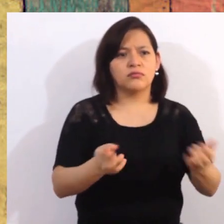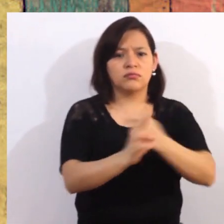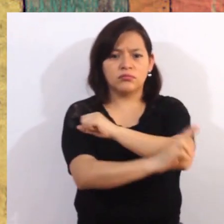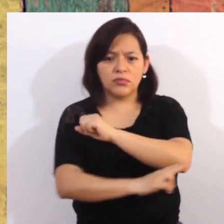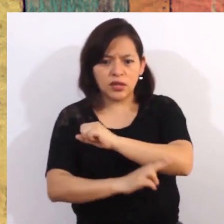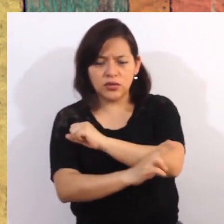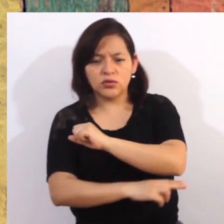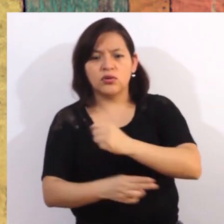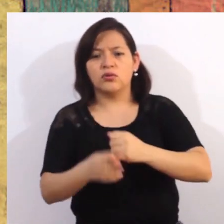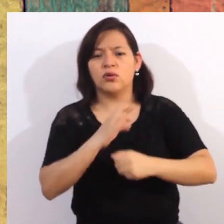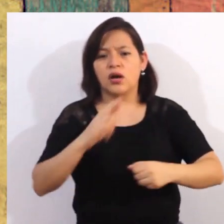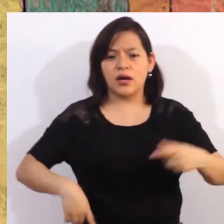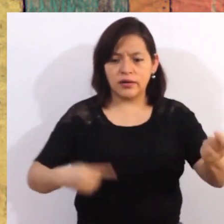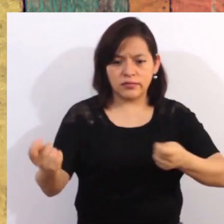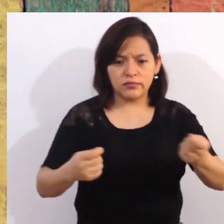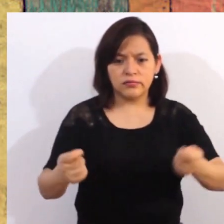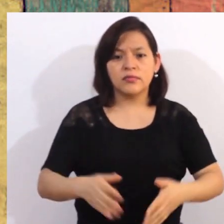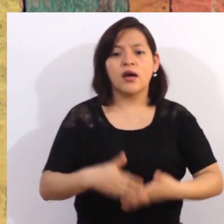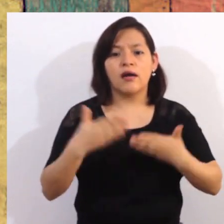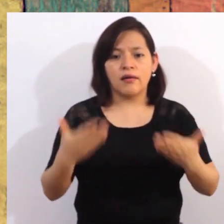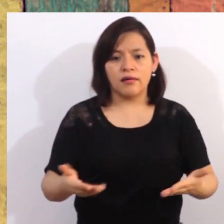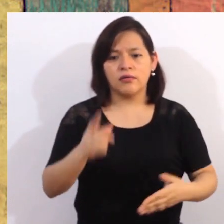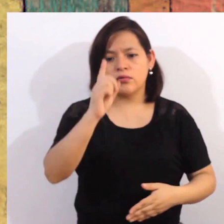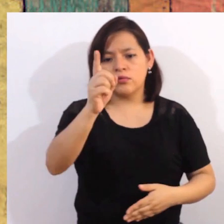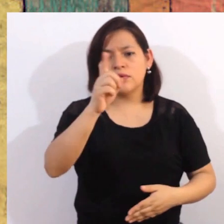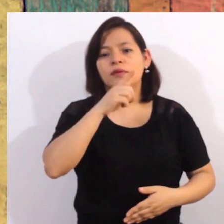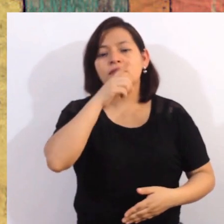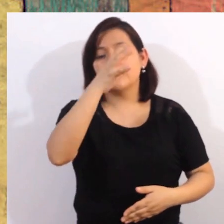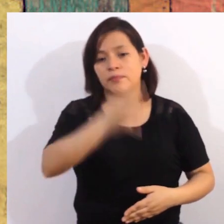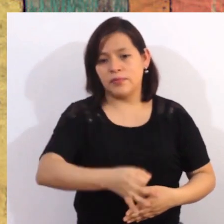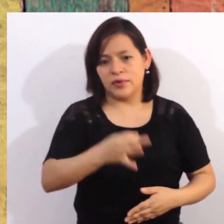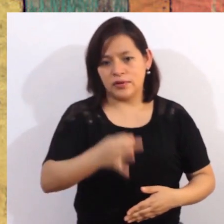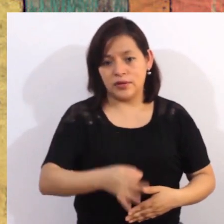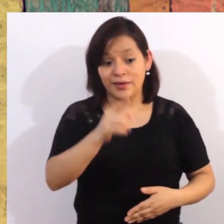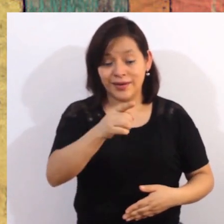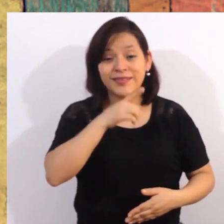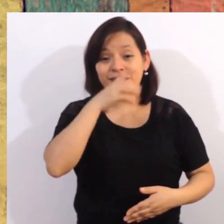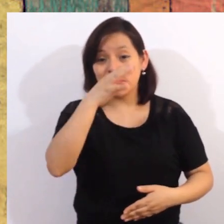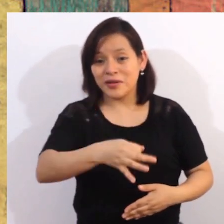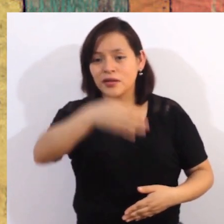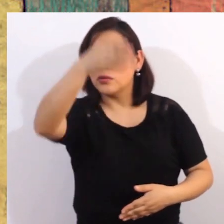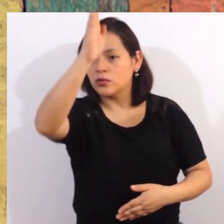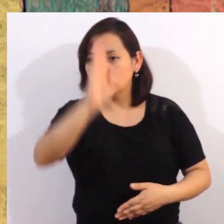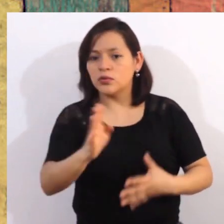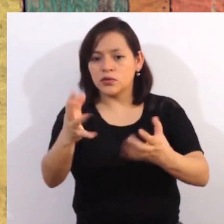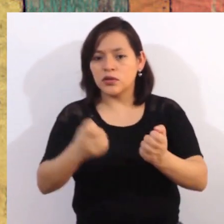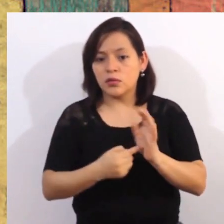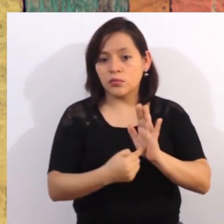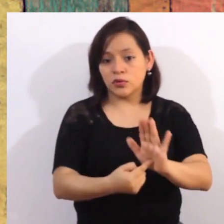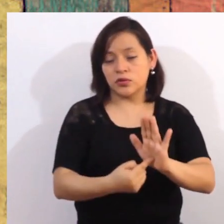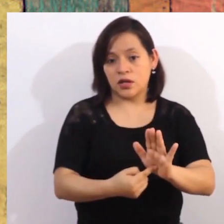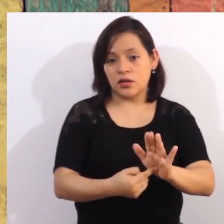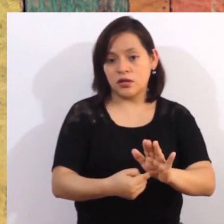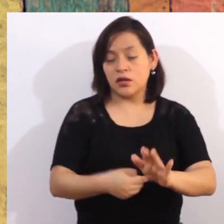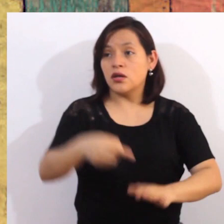imperio, hay una verdad. Esta es la verdad que el Señor quiere mostrarnos también. No solamente que Él